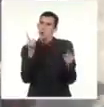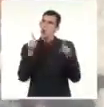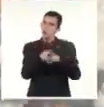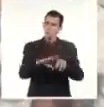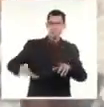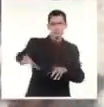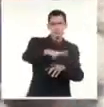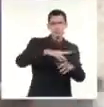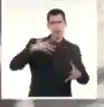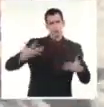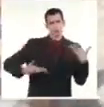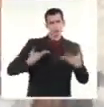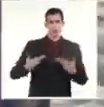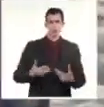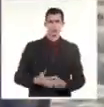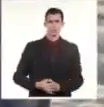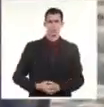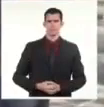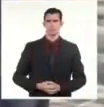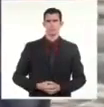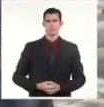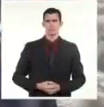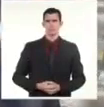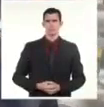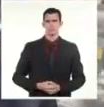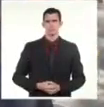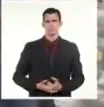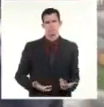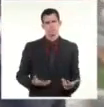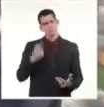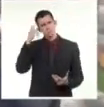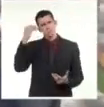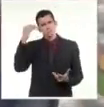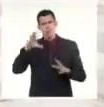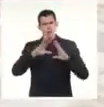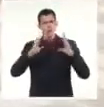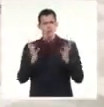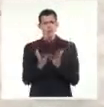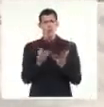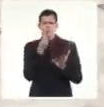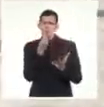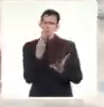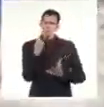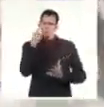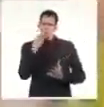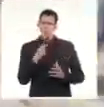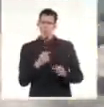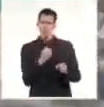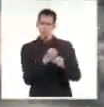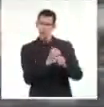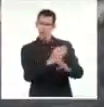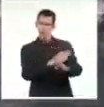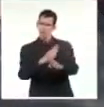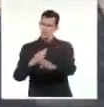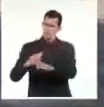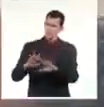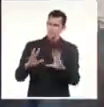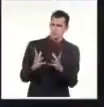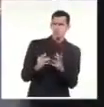llegue a toda nuestra población. En sentido general, yo creo que se han venido haciendo un grupo de actividades